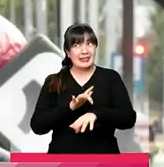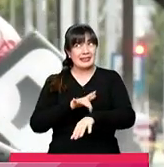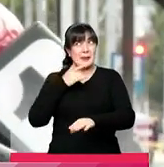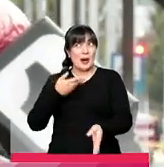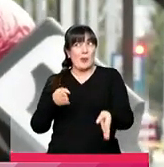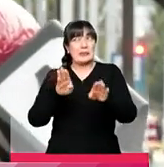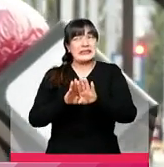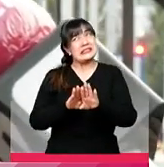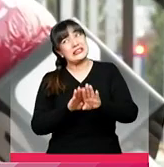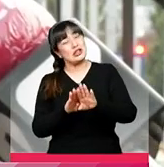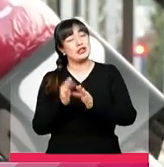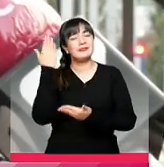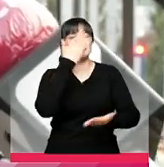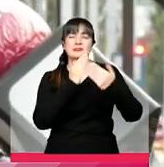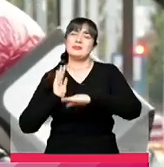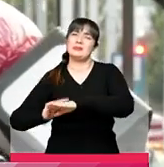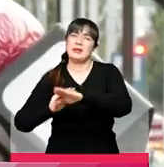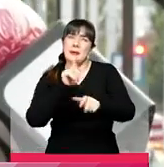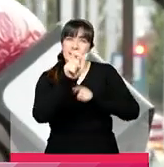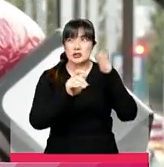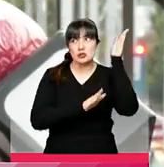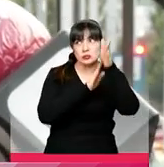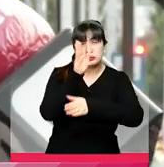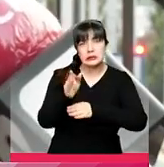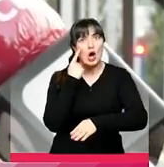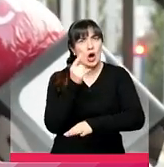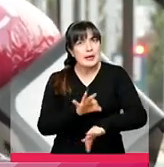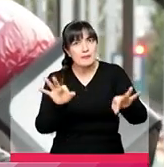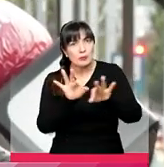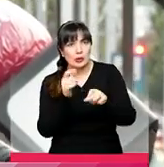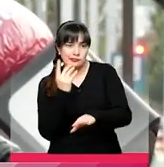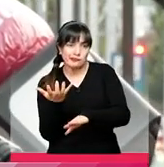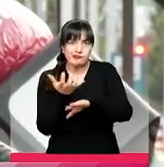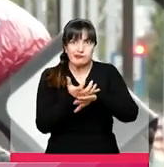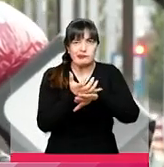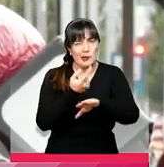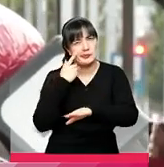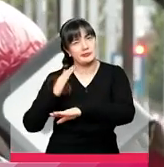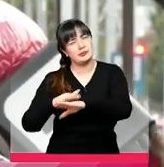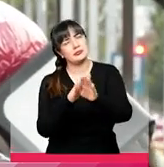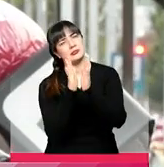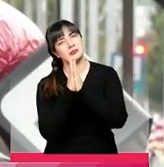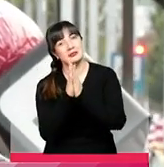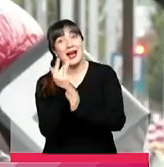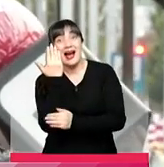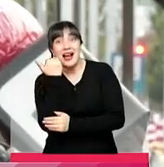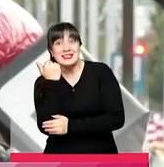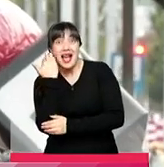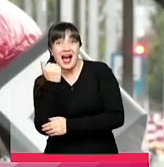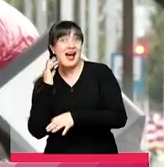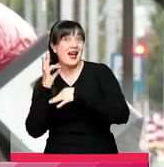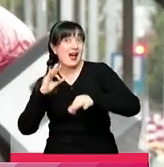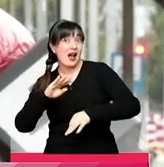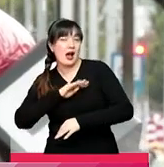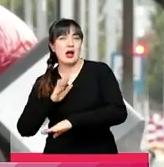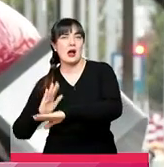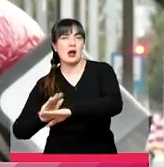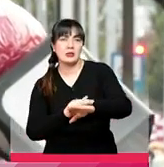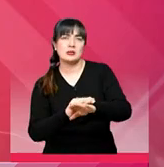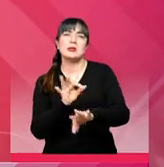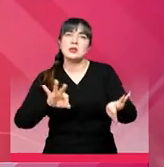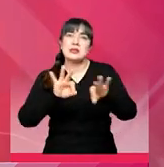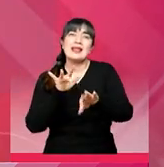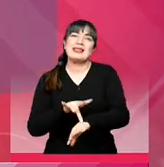Sin embargo, pedimos a todos los usuarios que estén muy pendientes y quiero reiterar una solicitud que hizo ayer la alcaldesa, que fue llegar temprano a